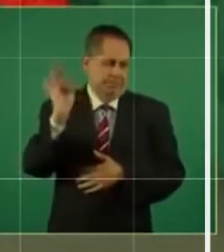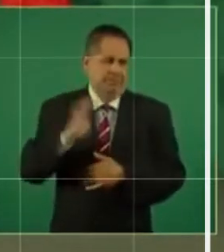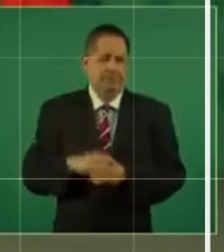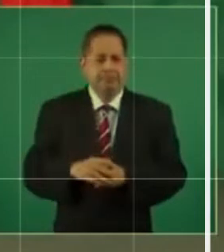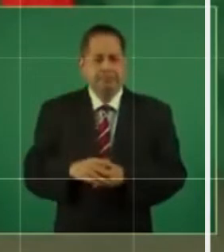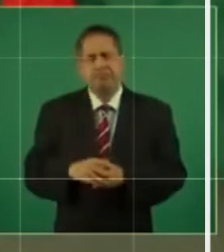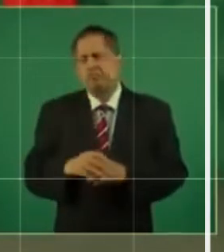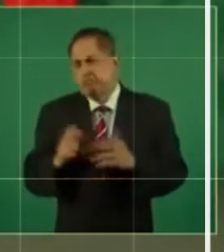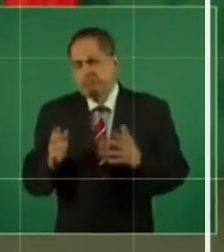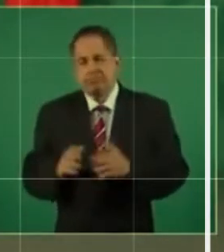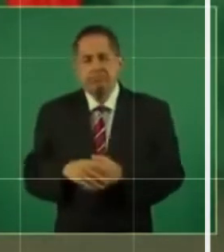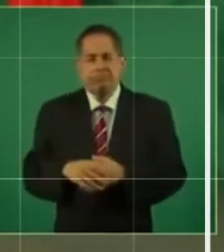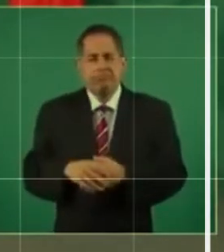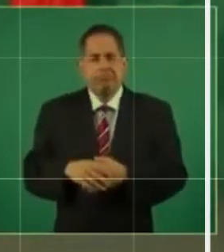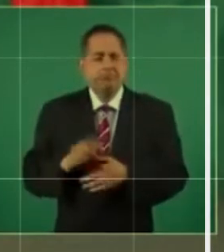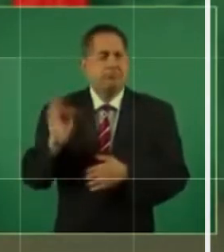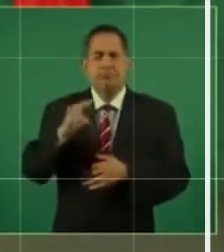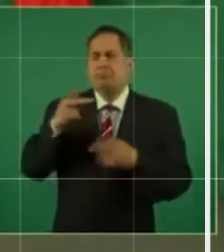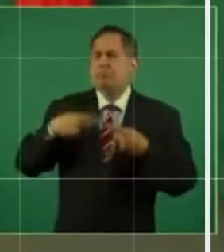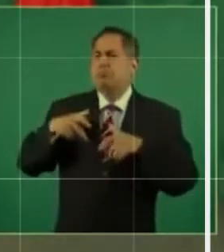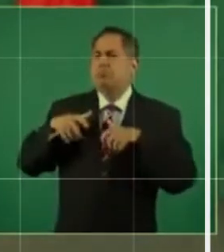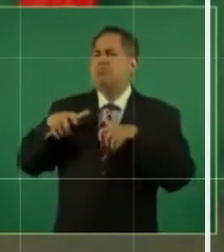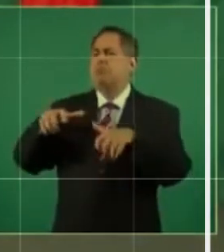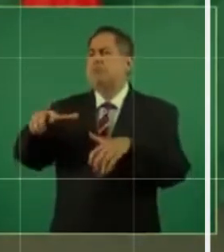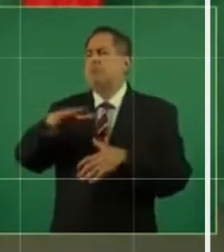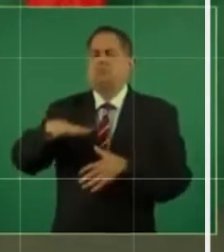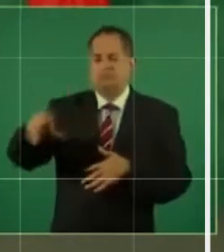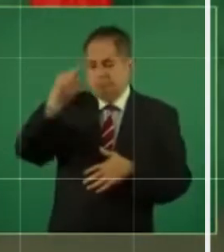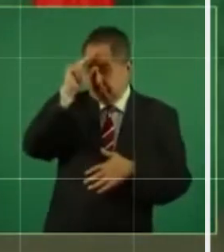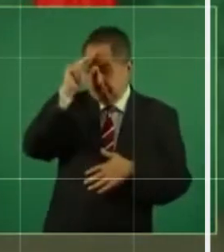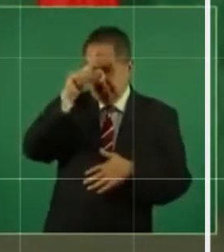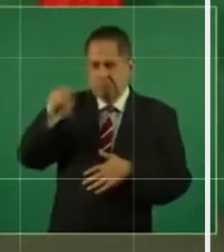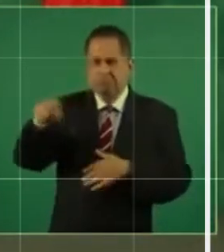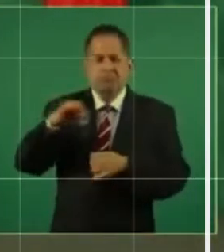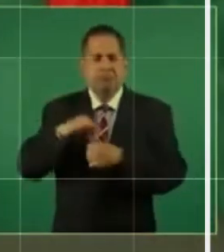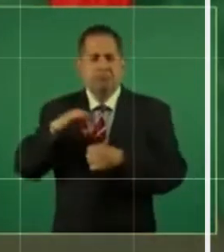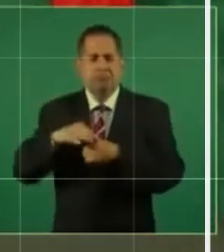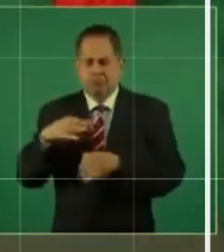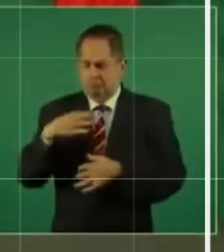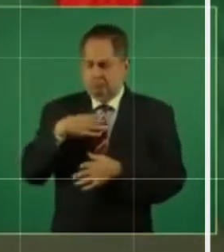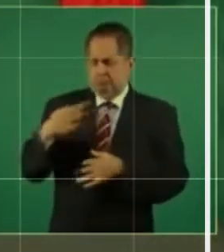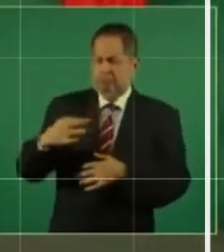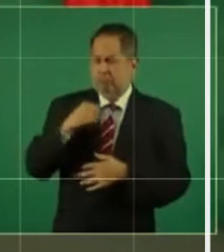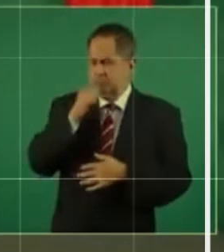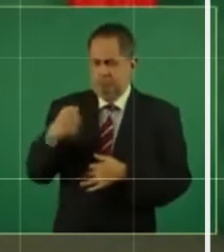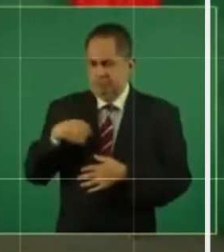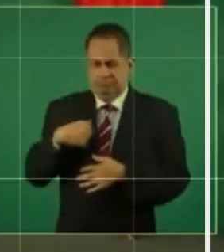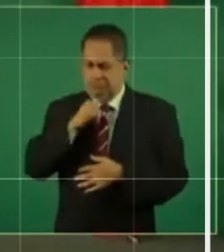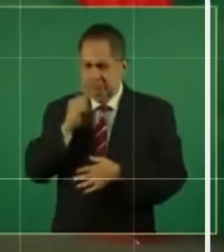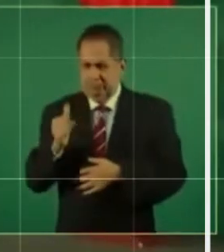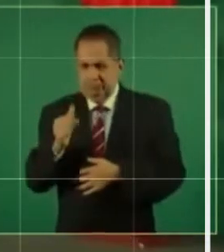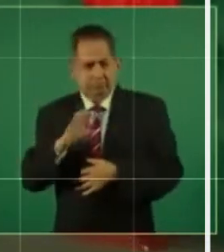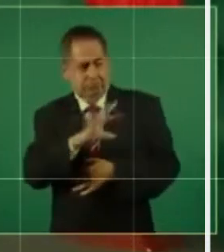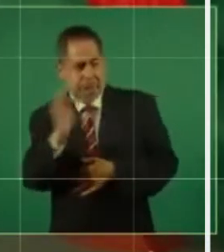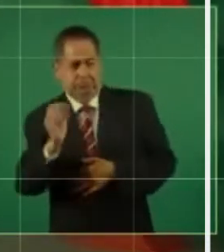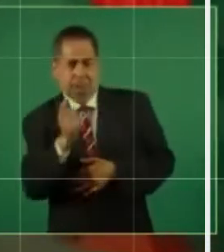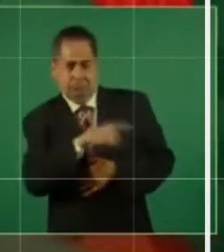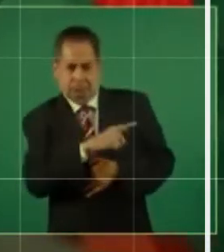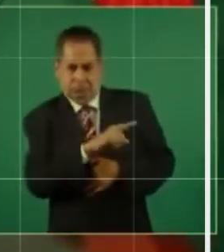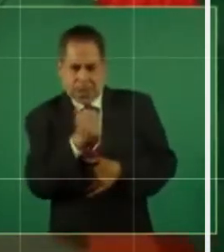pueblo que es sabio no hubiese decidido en favor del cambio cómo estaría el país